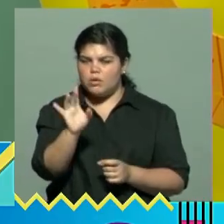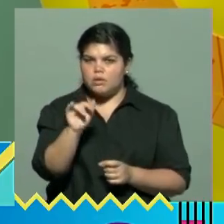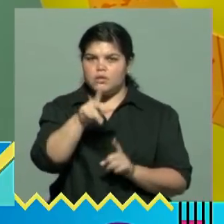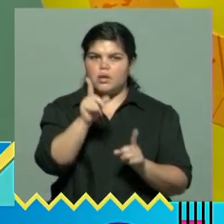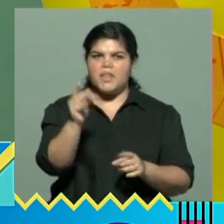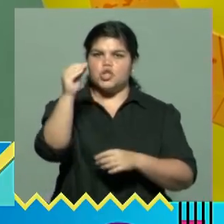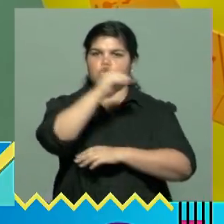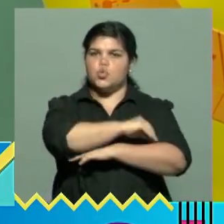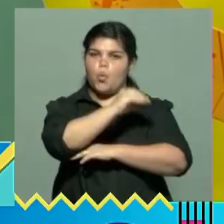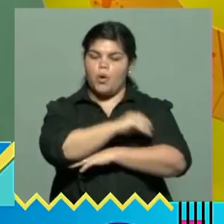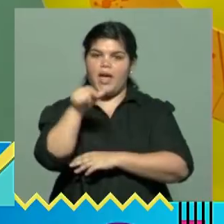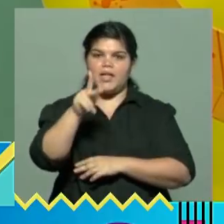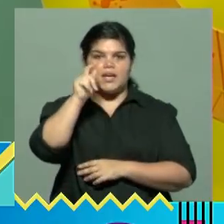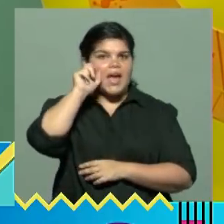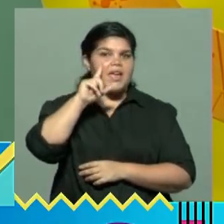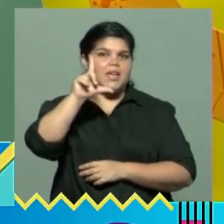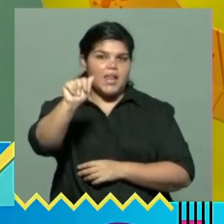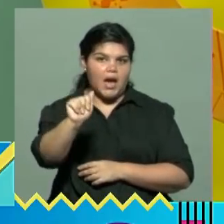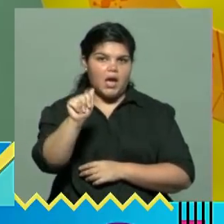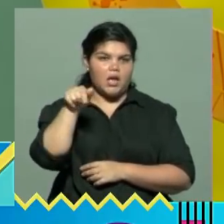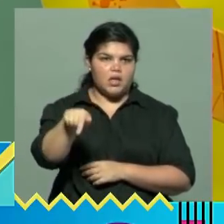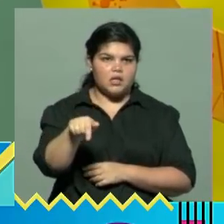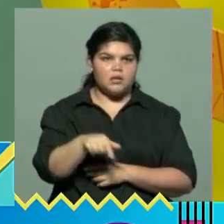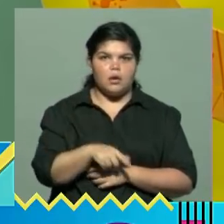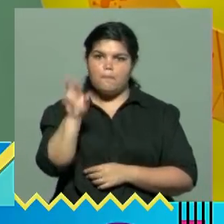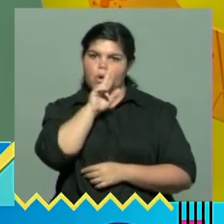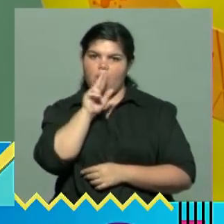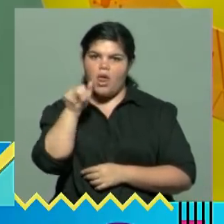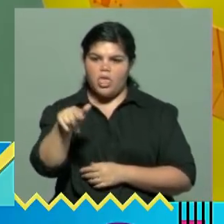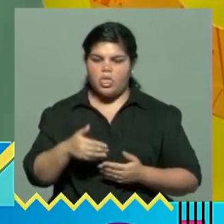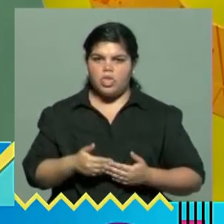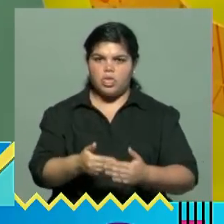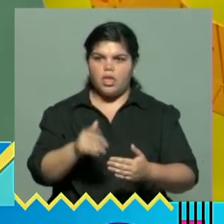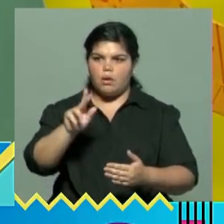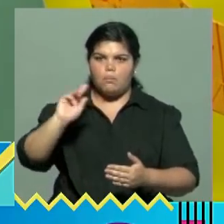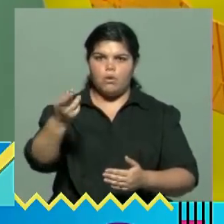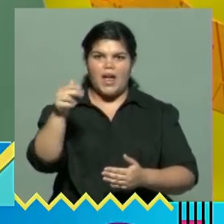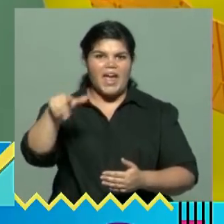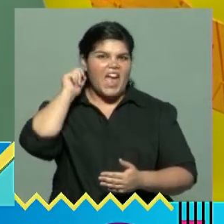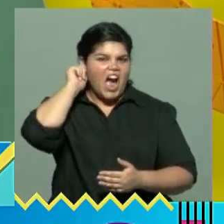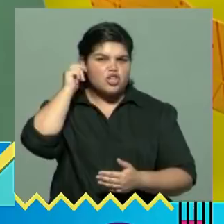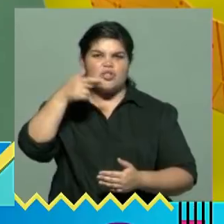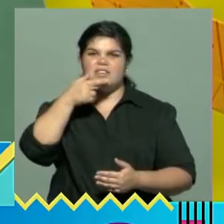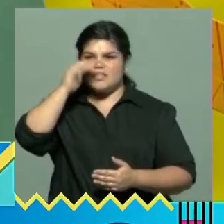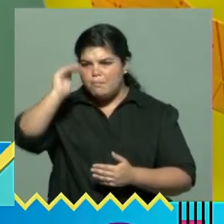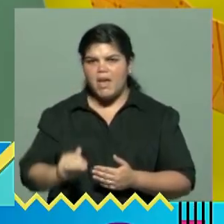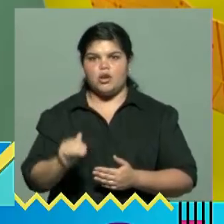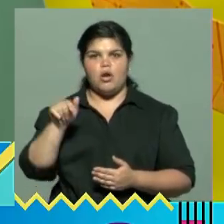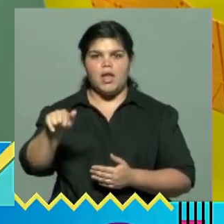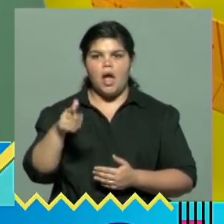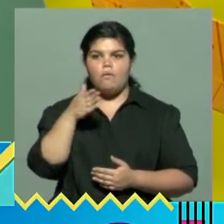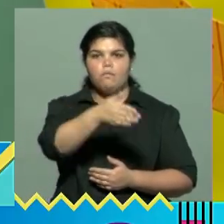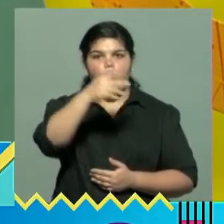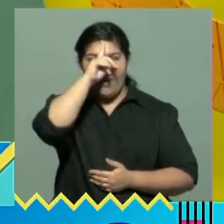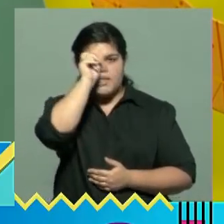sé si lo conocen, el de Kayla Jones, que terminó con la vida de Kayla Jones. La mató. Ella, menor de 17 años, fue al